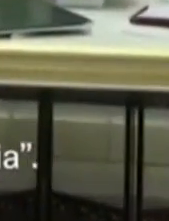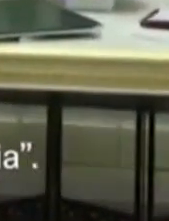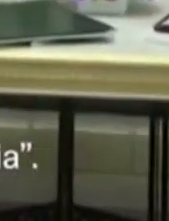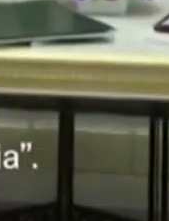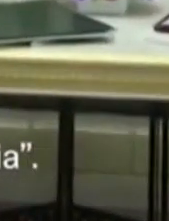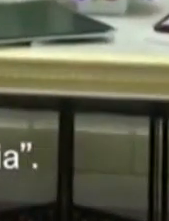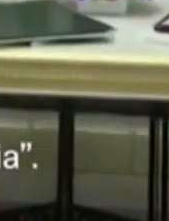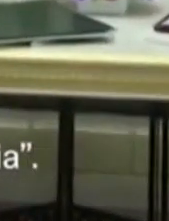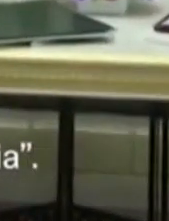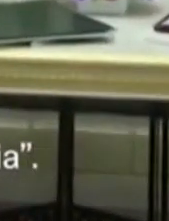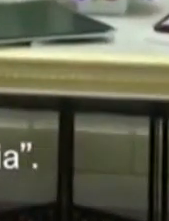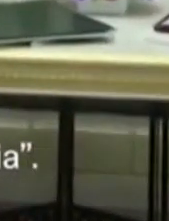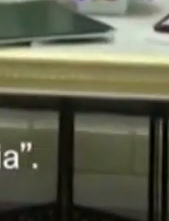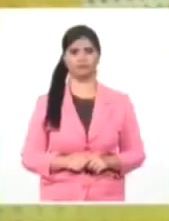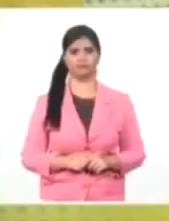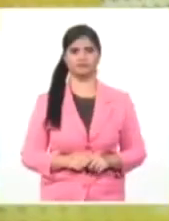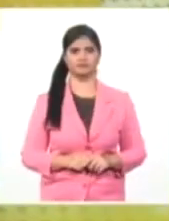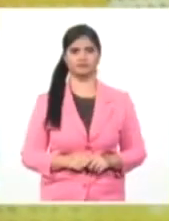for Ukraine.